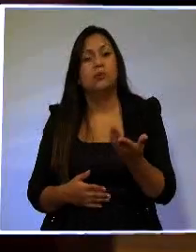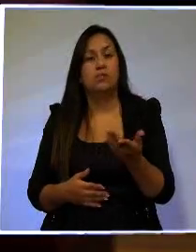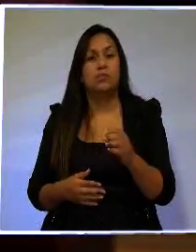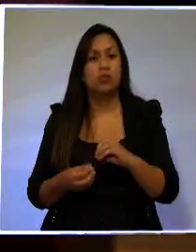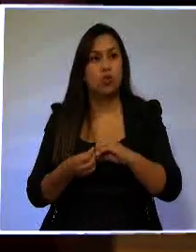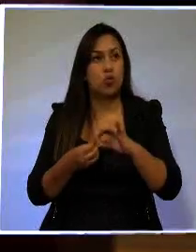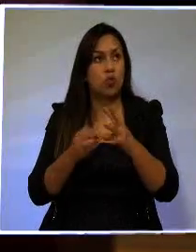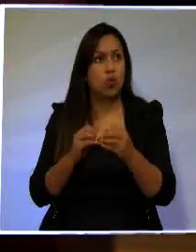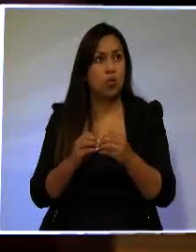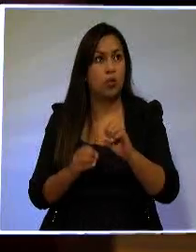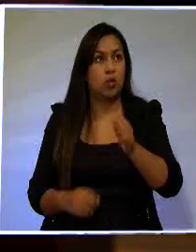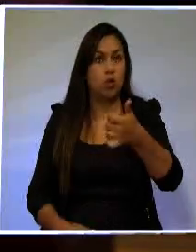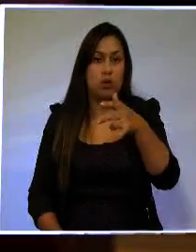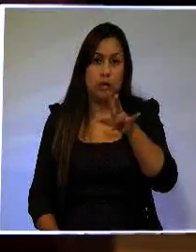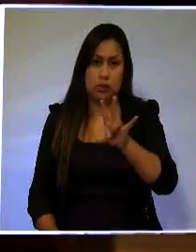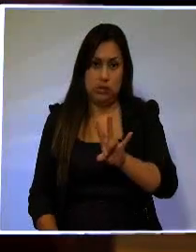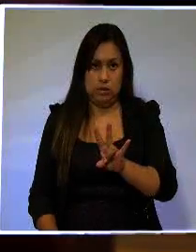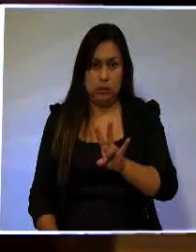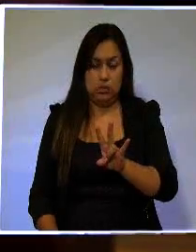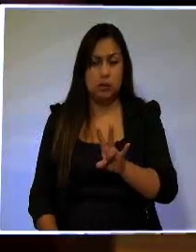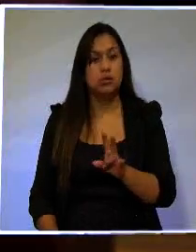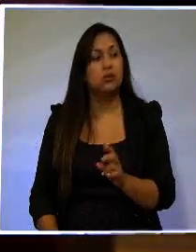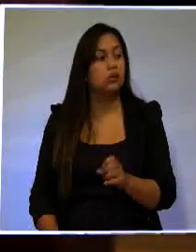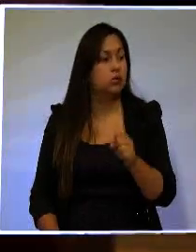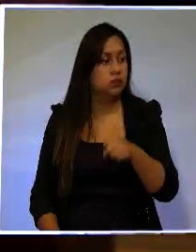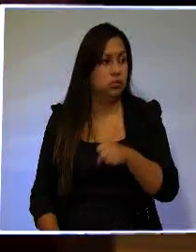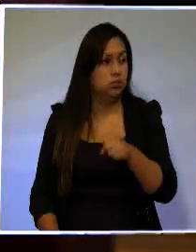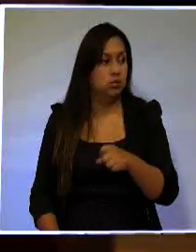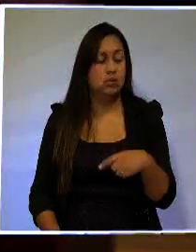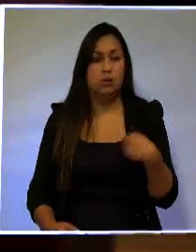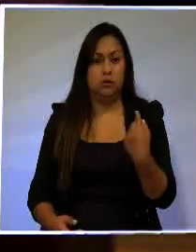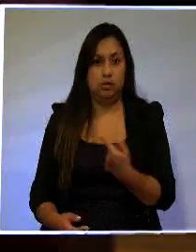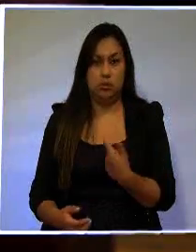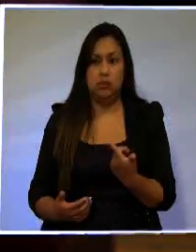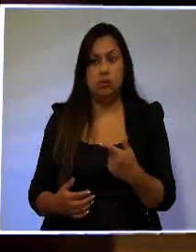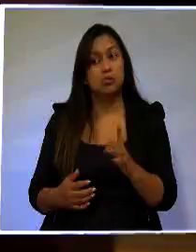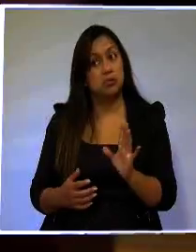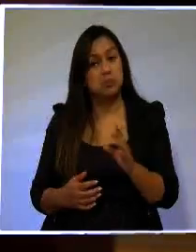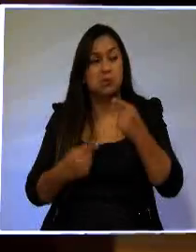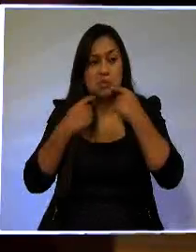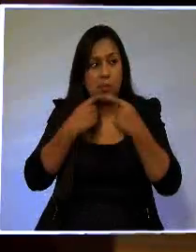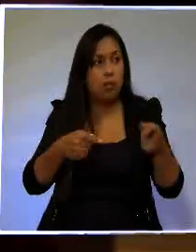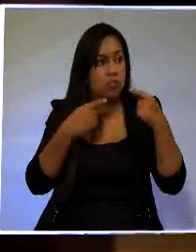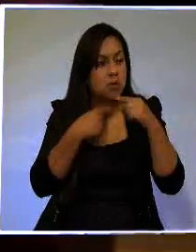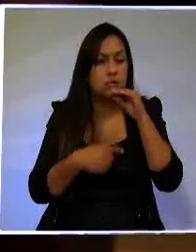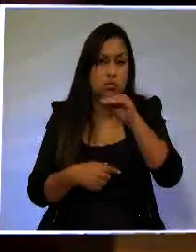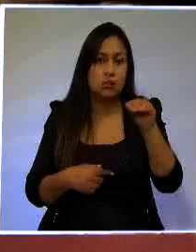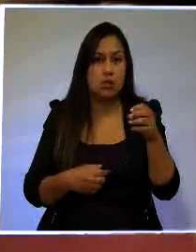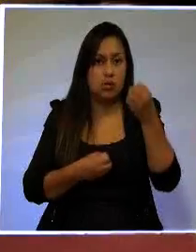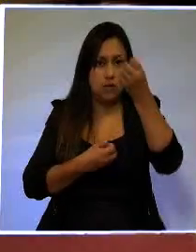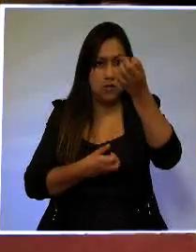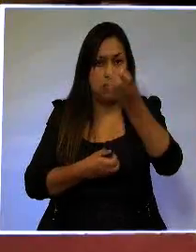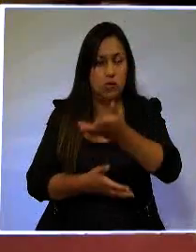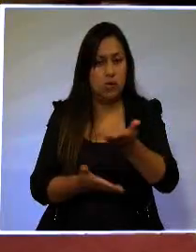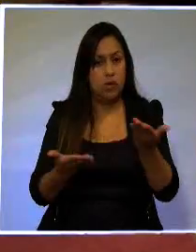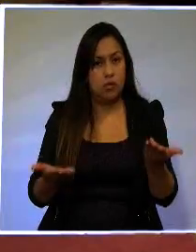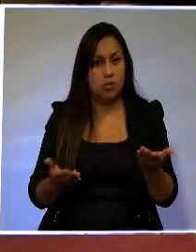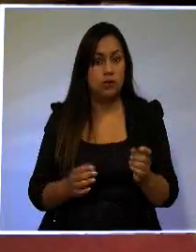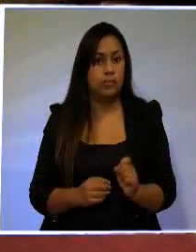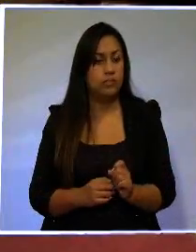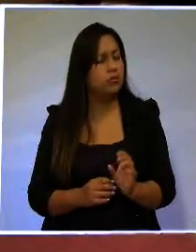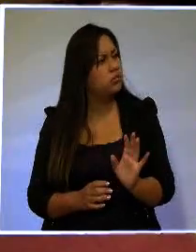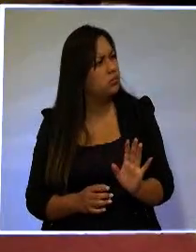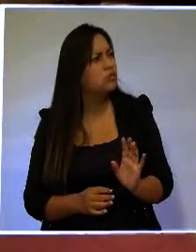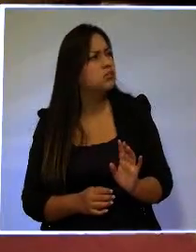número 17 no y es lo que hemos indicado a las autoridades y a la ciudadanía con esos perdón con esos con esos